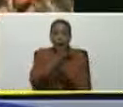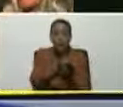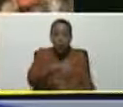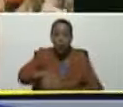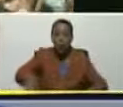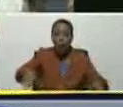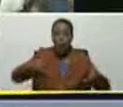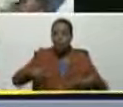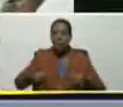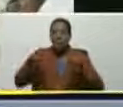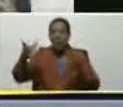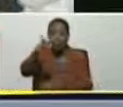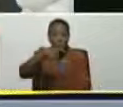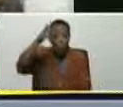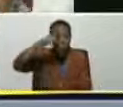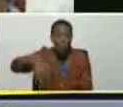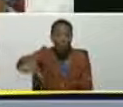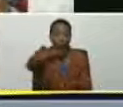compañeros,